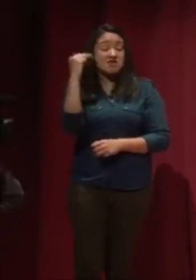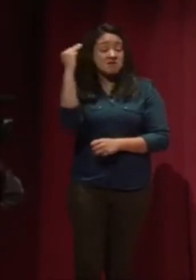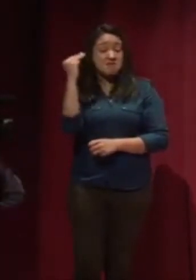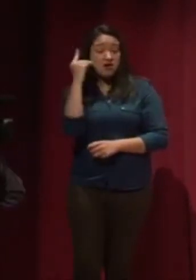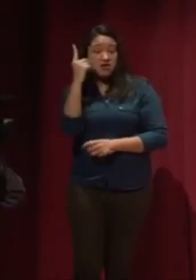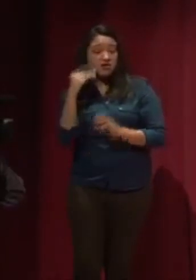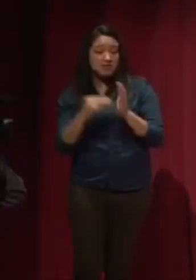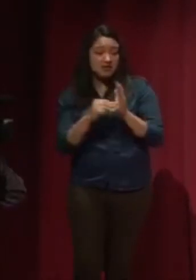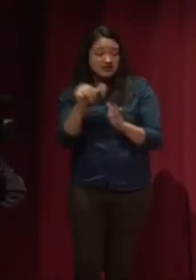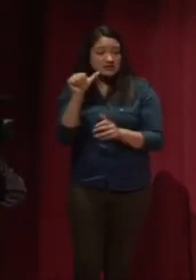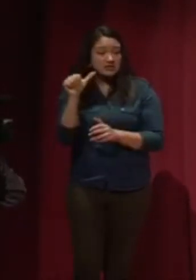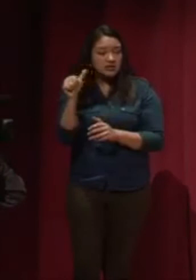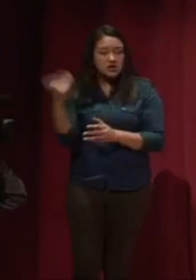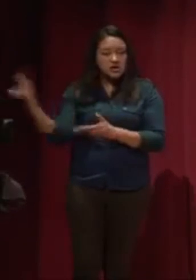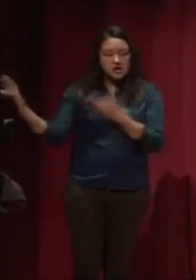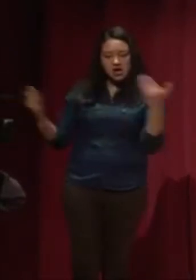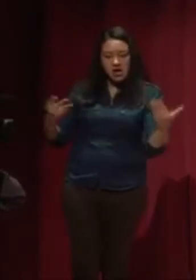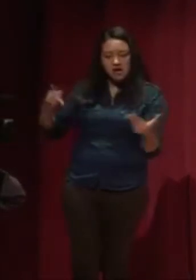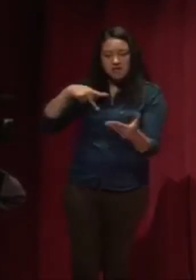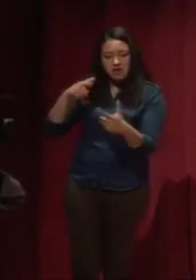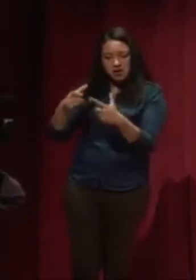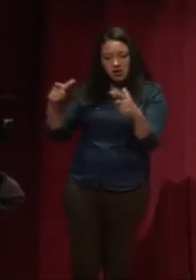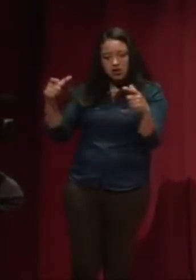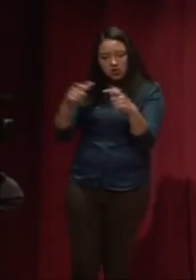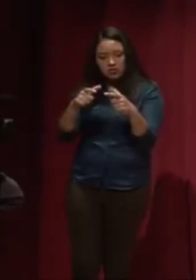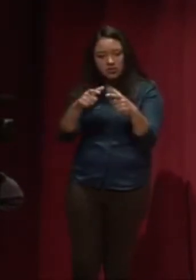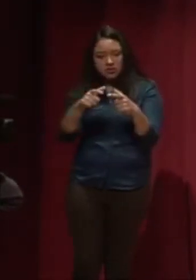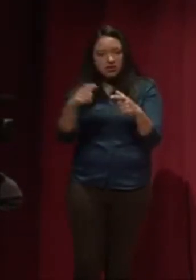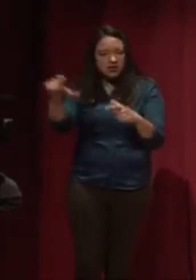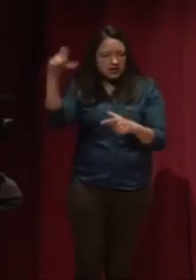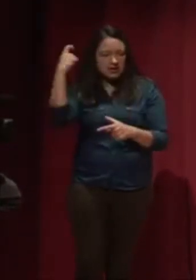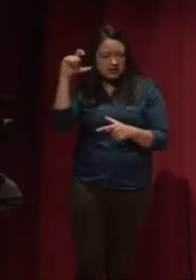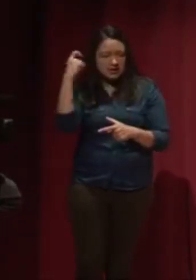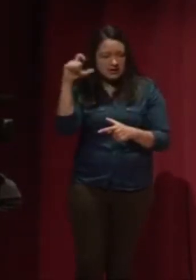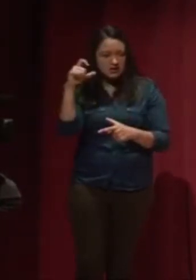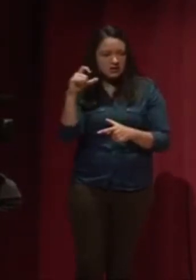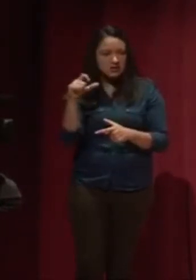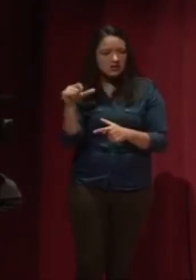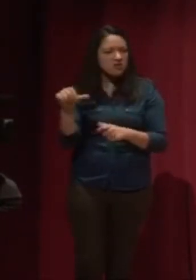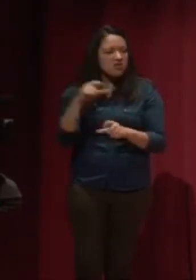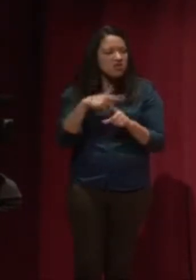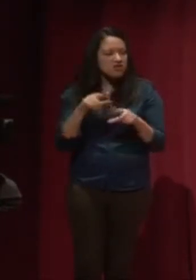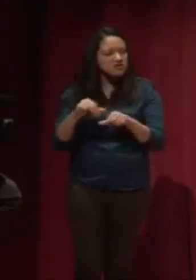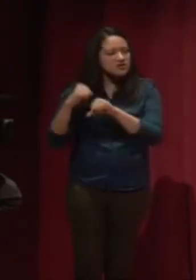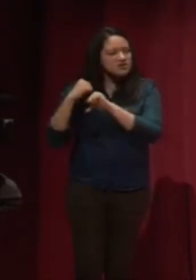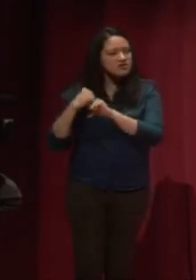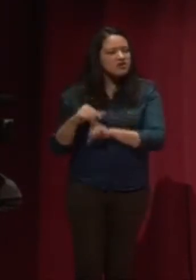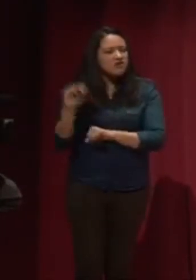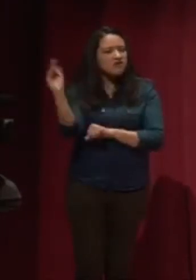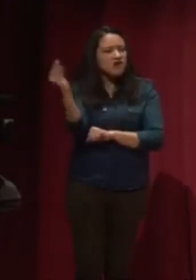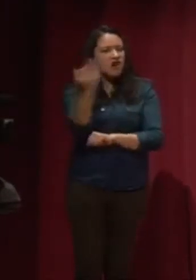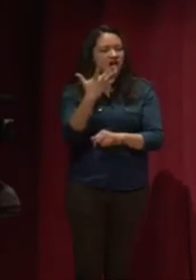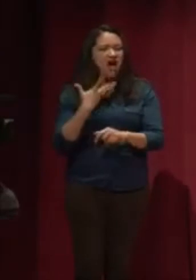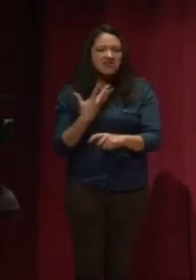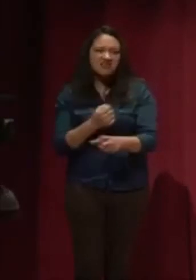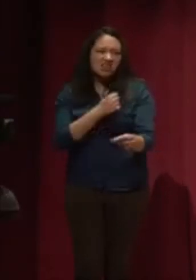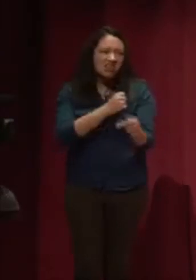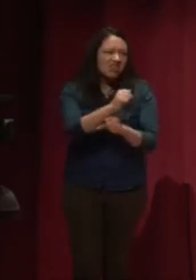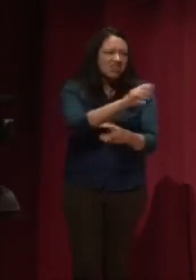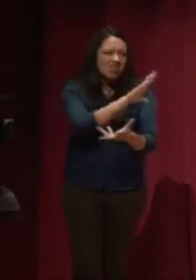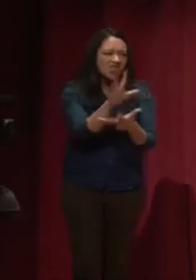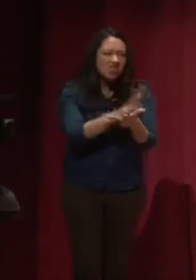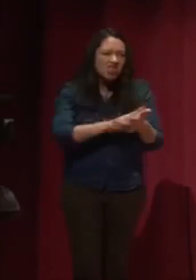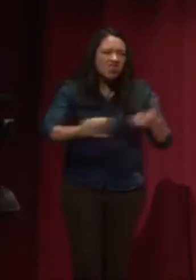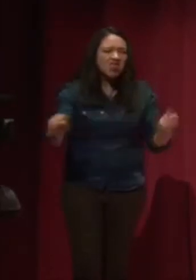2006 llegan a mi comunidad de Santiago Mezquitlán agentes federales a hacer destrozos al